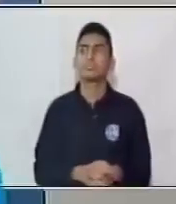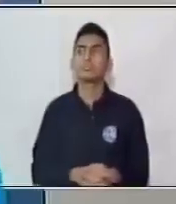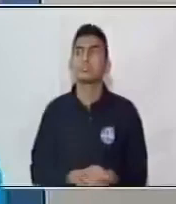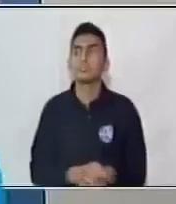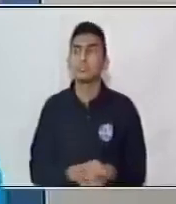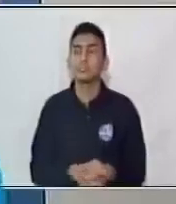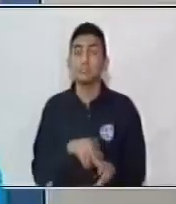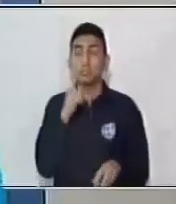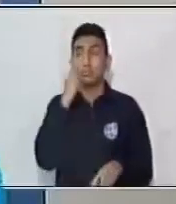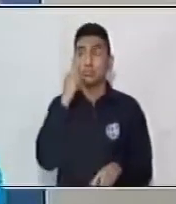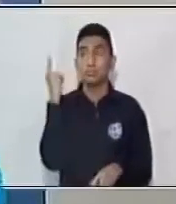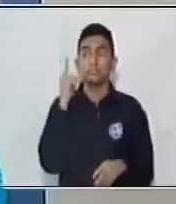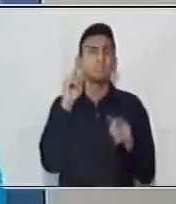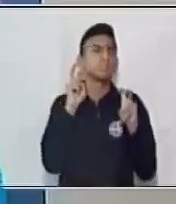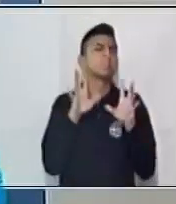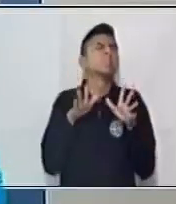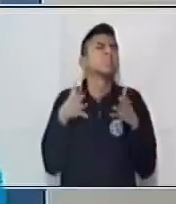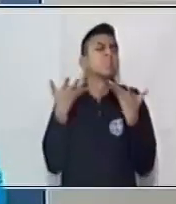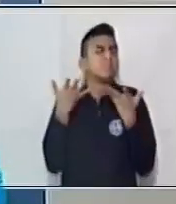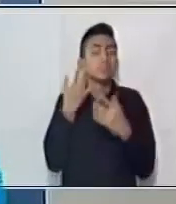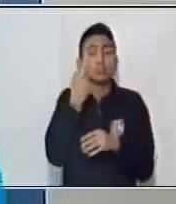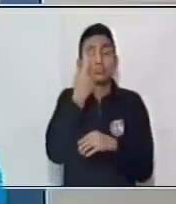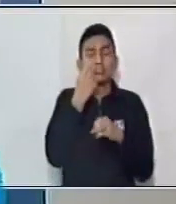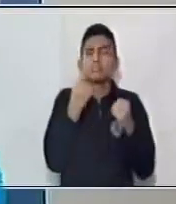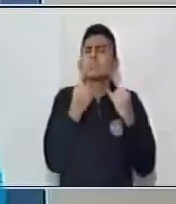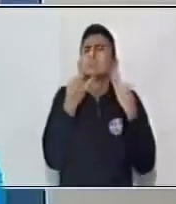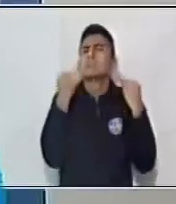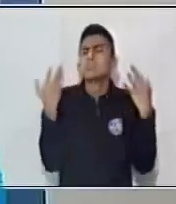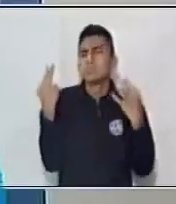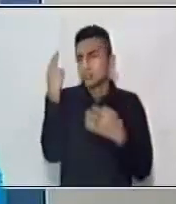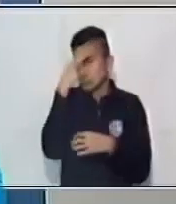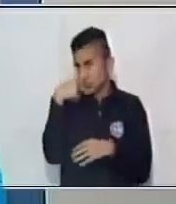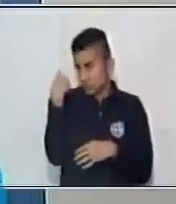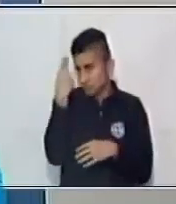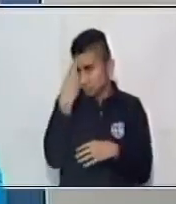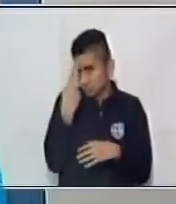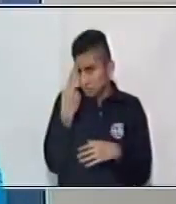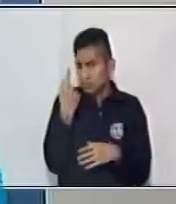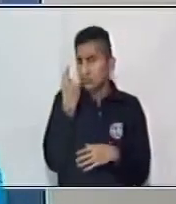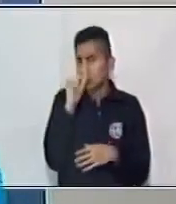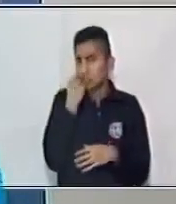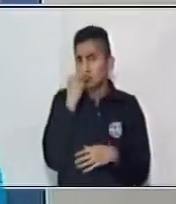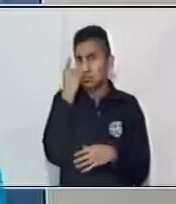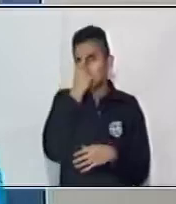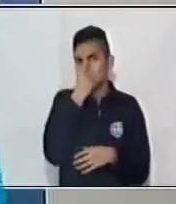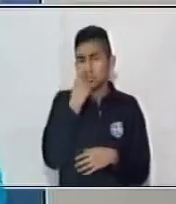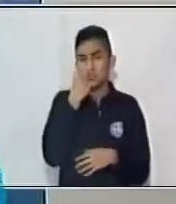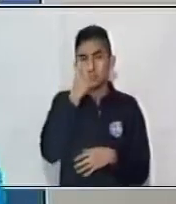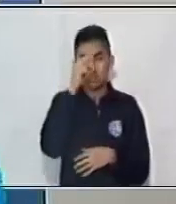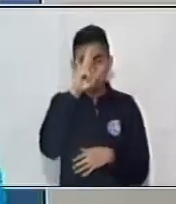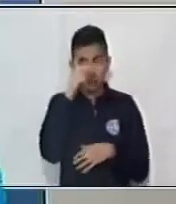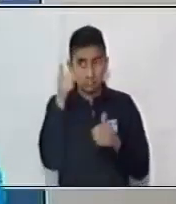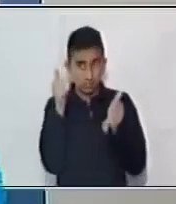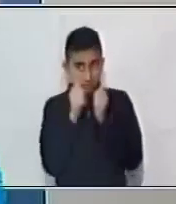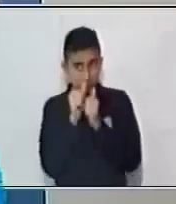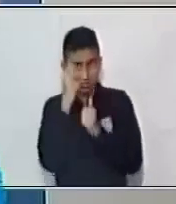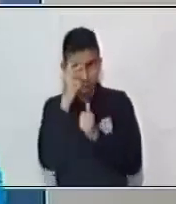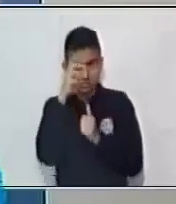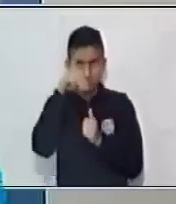Y aquí nos dice, ¿cada cuántas horas doña Sara toma juntos los dos